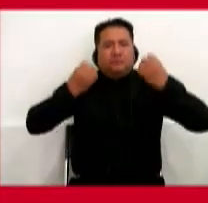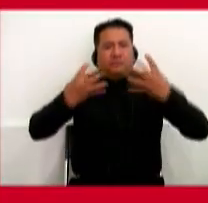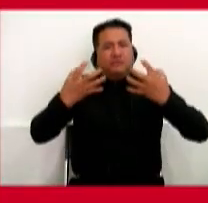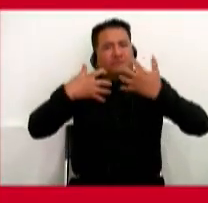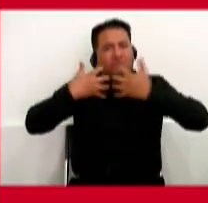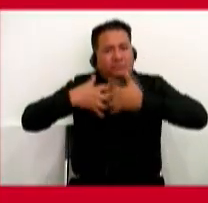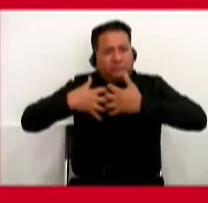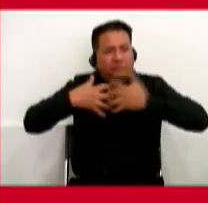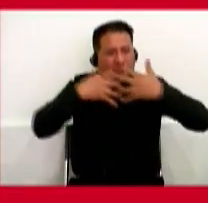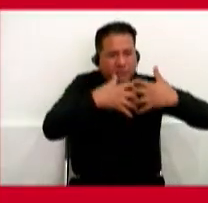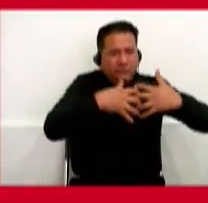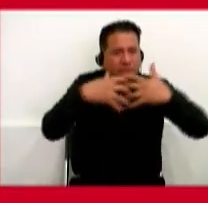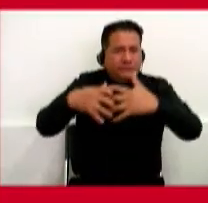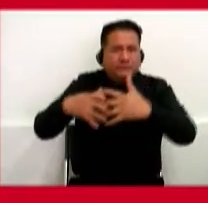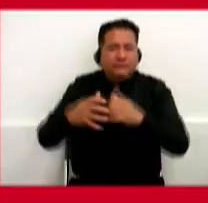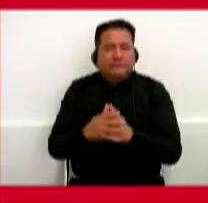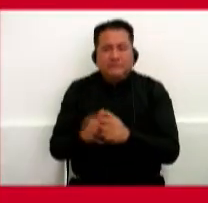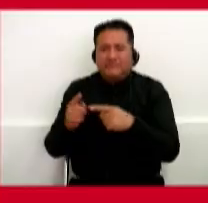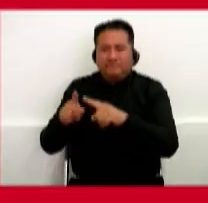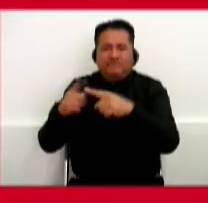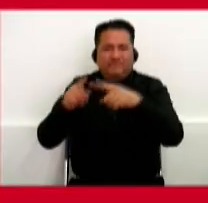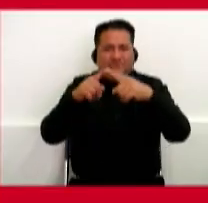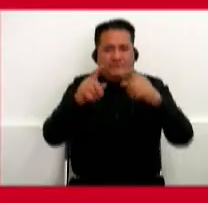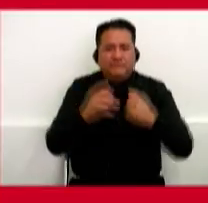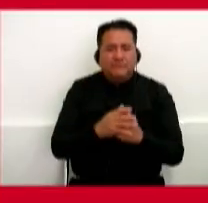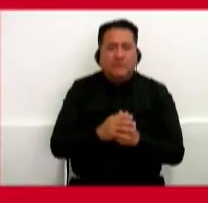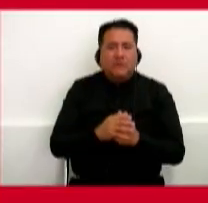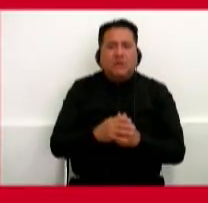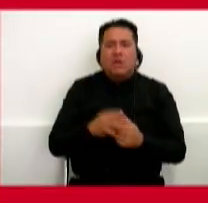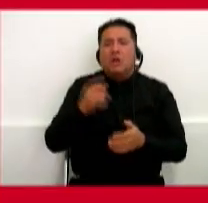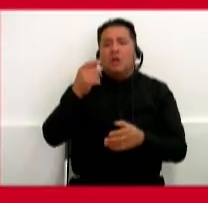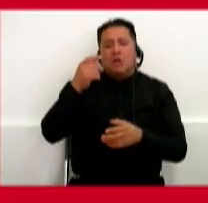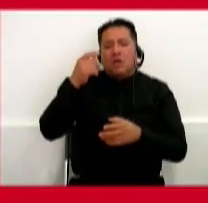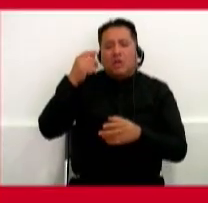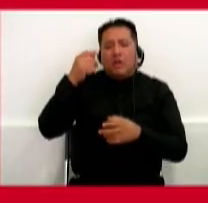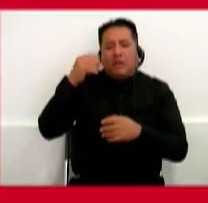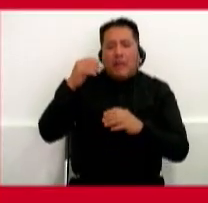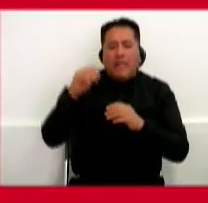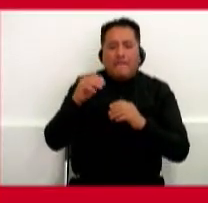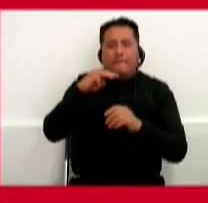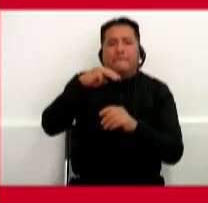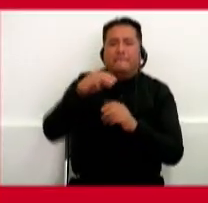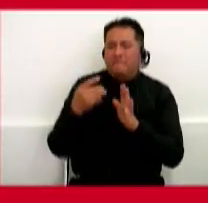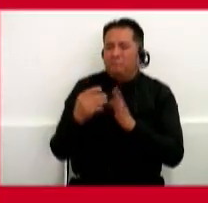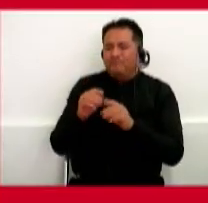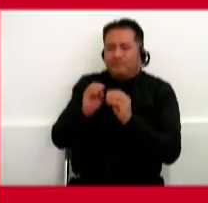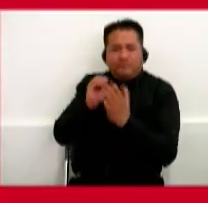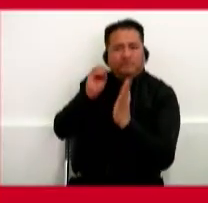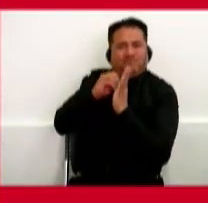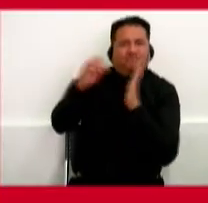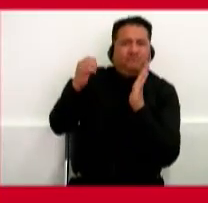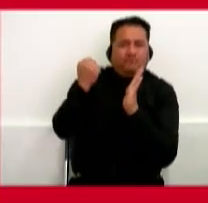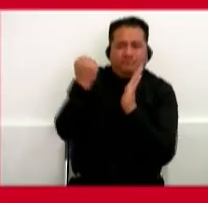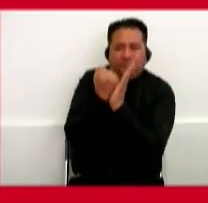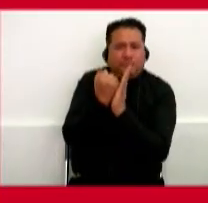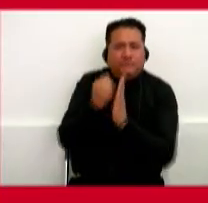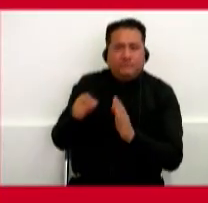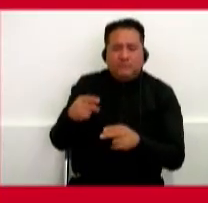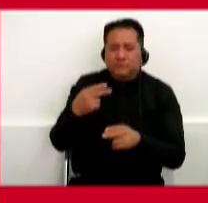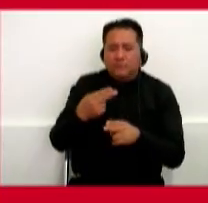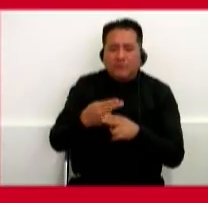En camiones tenemos CAT 797 y Komatsu 980. Y en palas tenemos